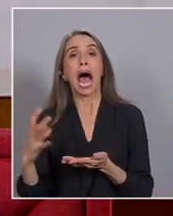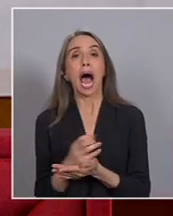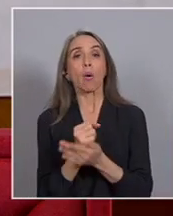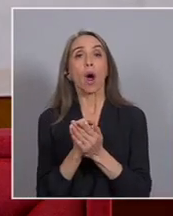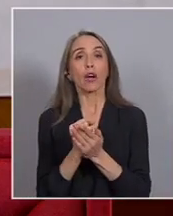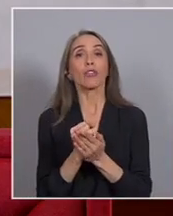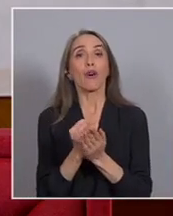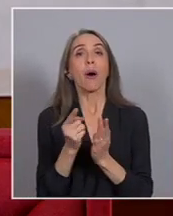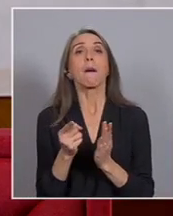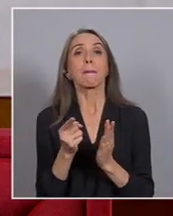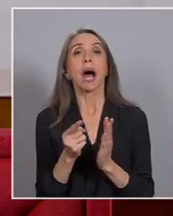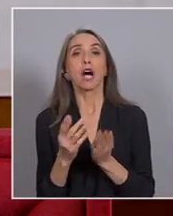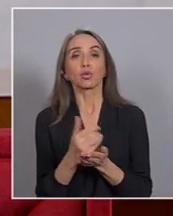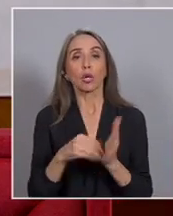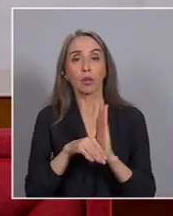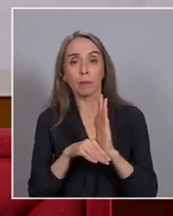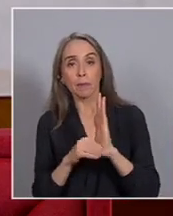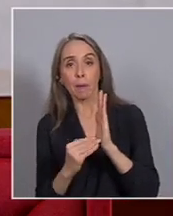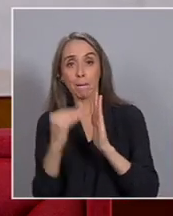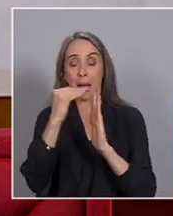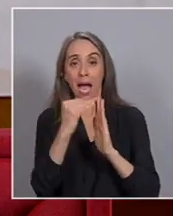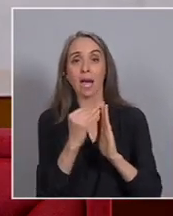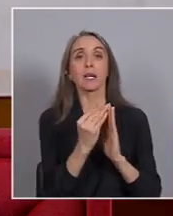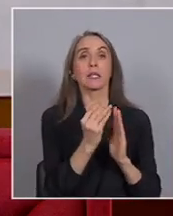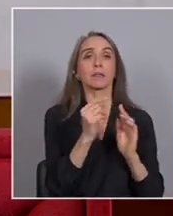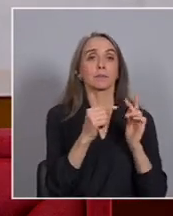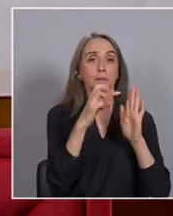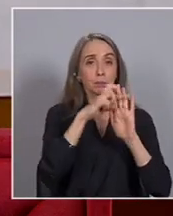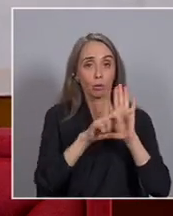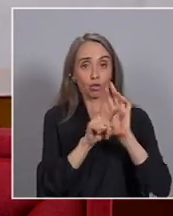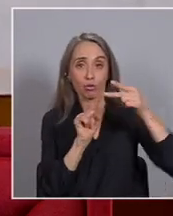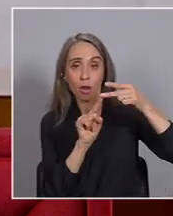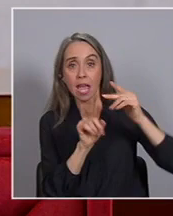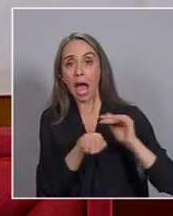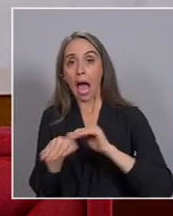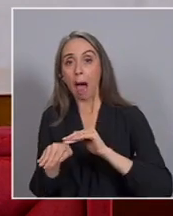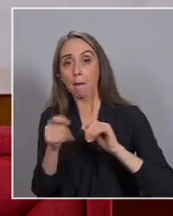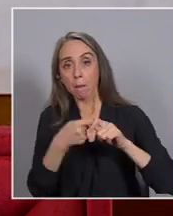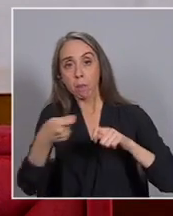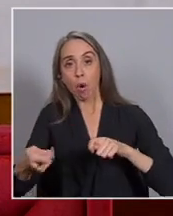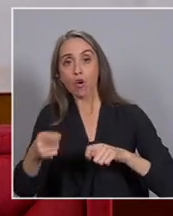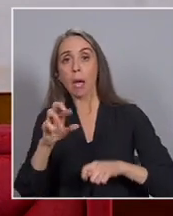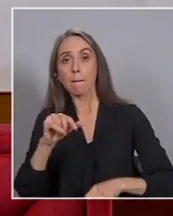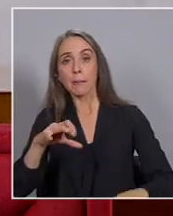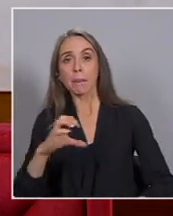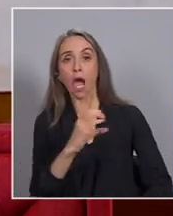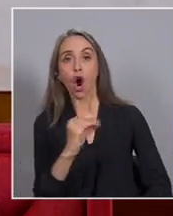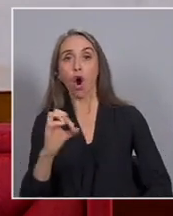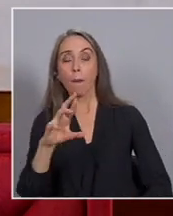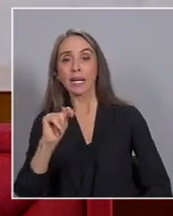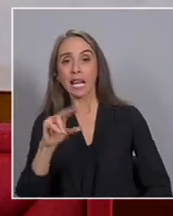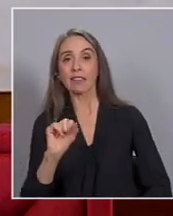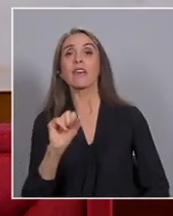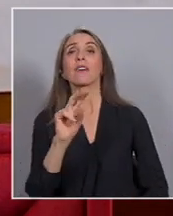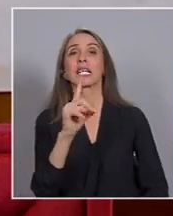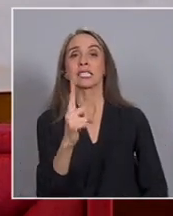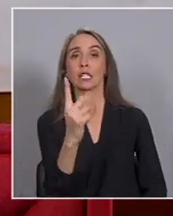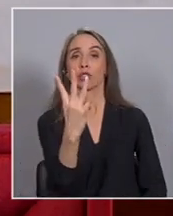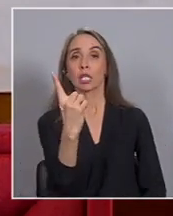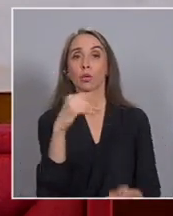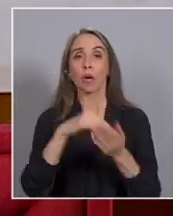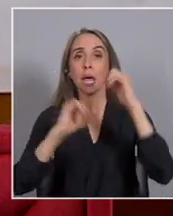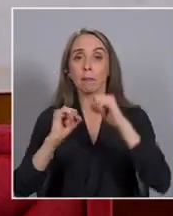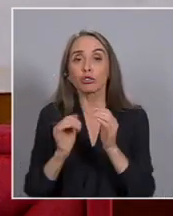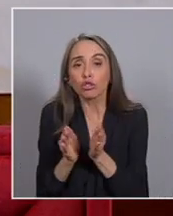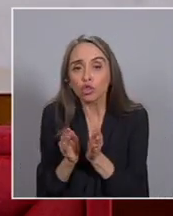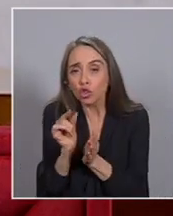para aumentar el salario mínimo y apoyar a las MIPYMES y cooperativas significa que hoy son 131 mil empresas, las de